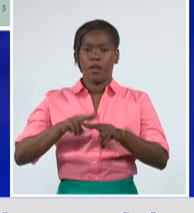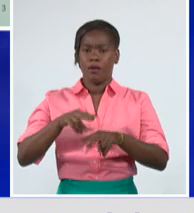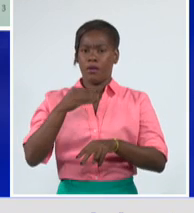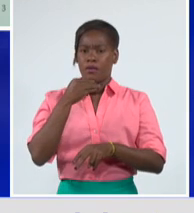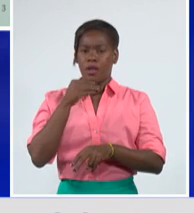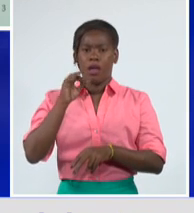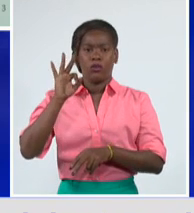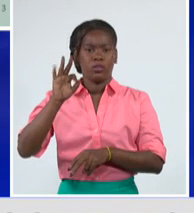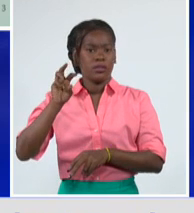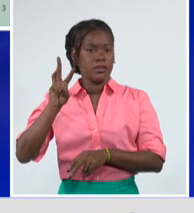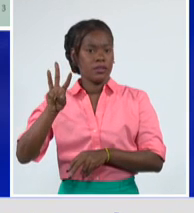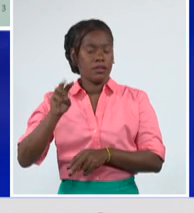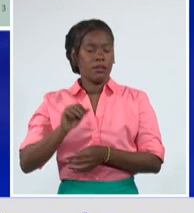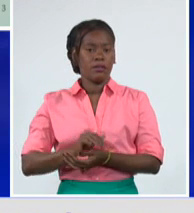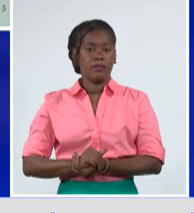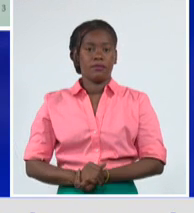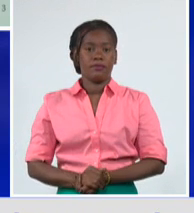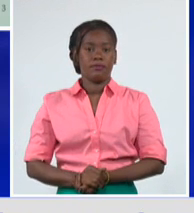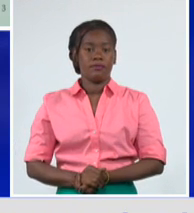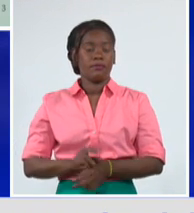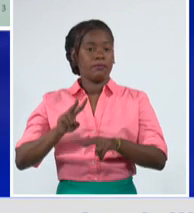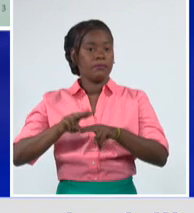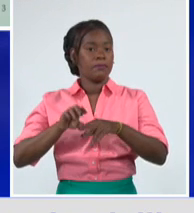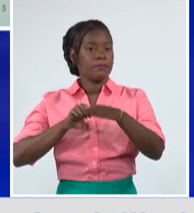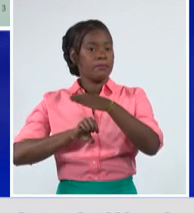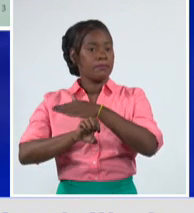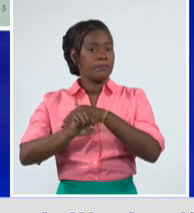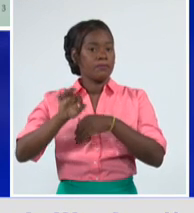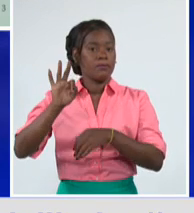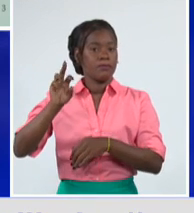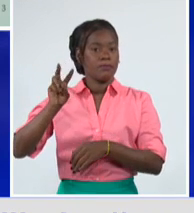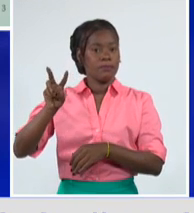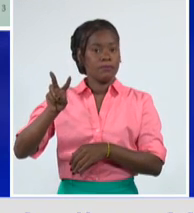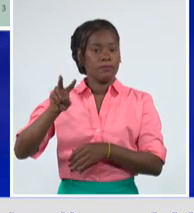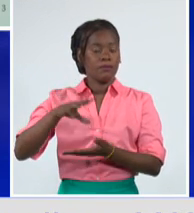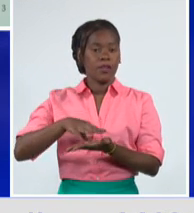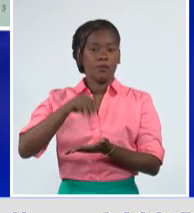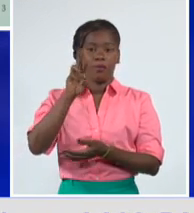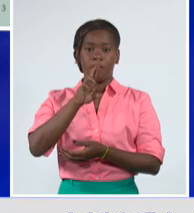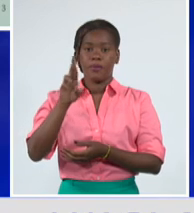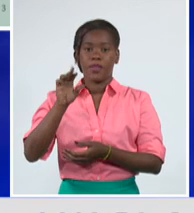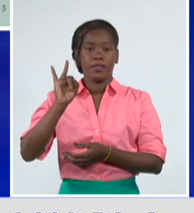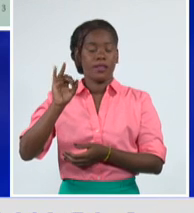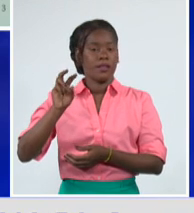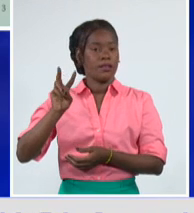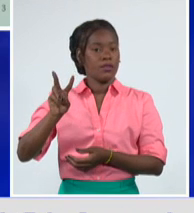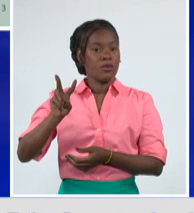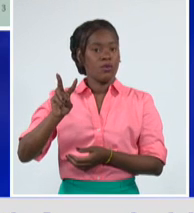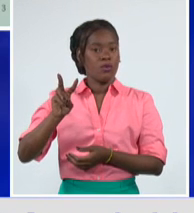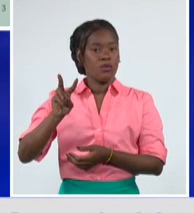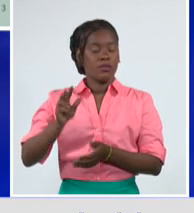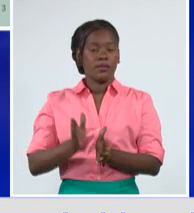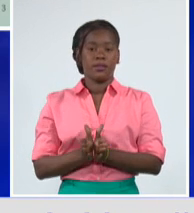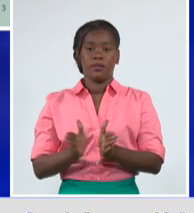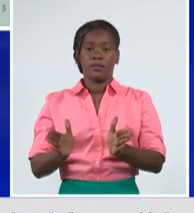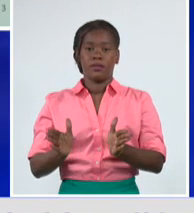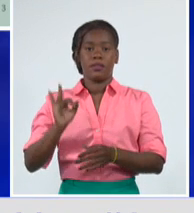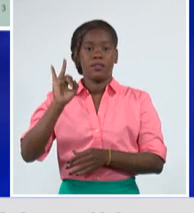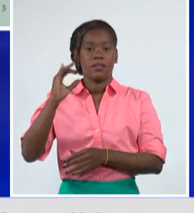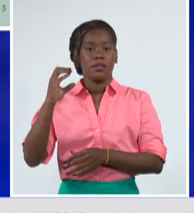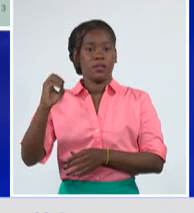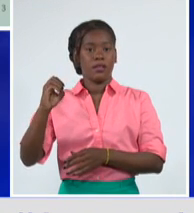83, en Habana del Este 82, Plaza de la Revolución 72, San Miguel del Padrón 70,